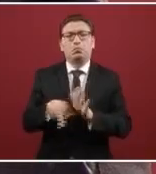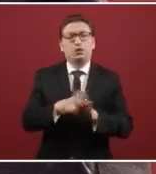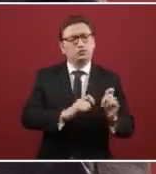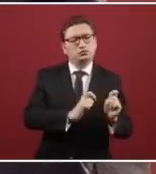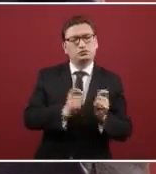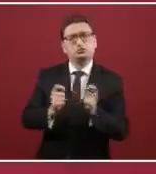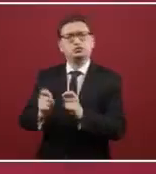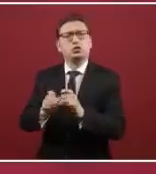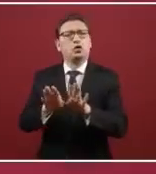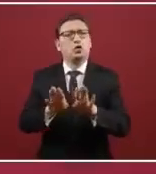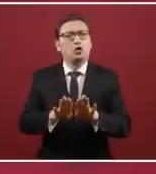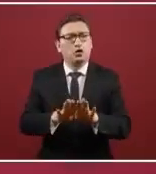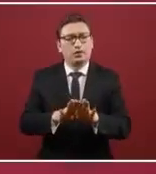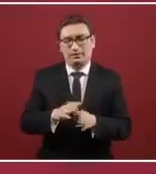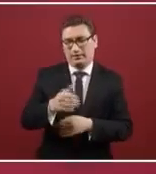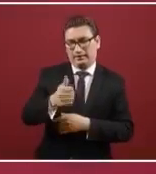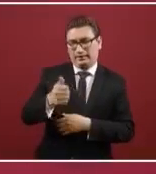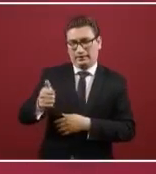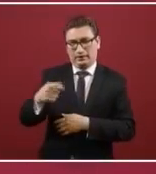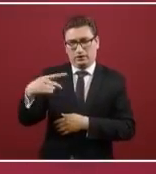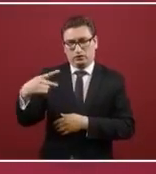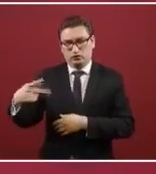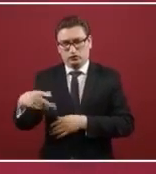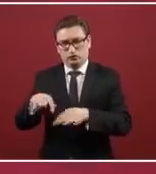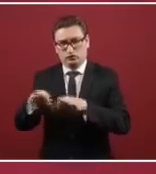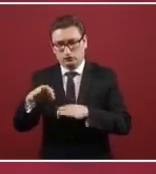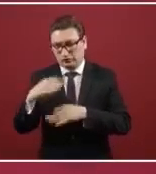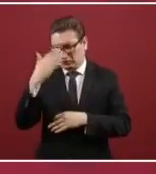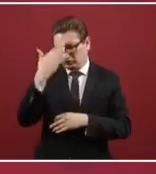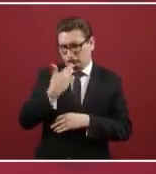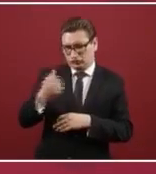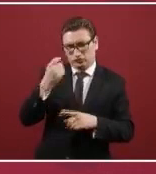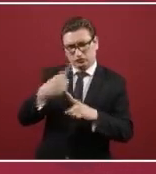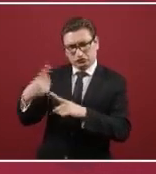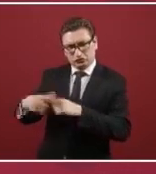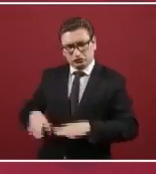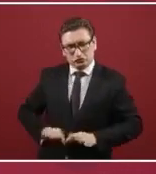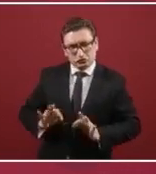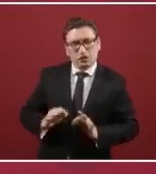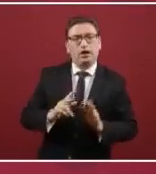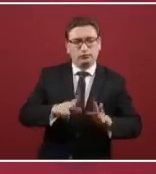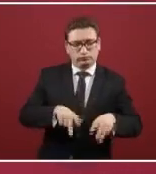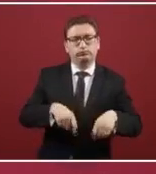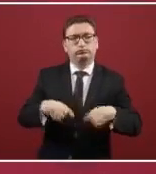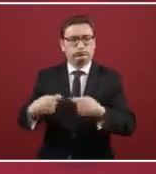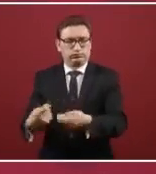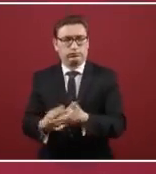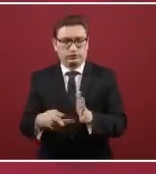de acuerdo a los méritos y darle preferencia, eso